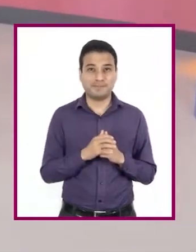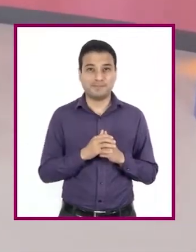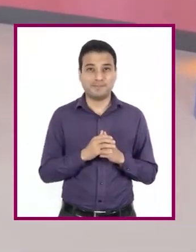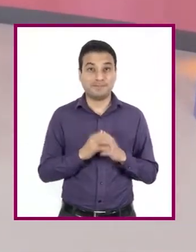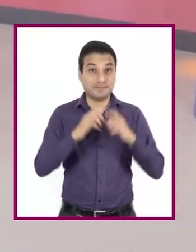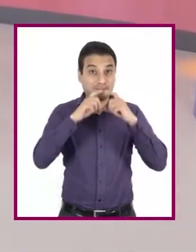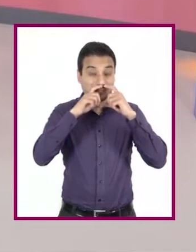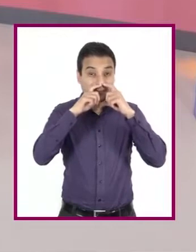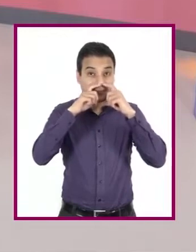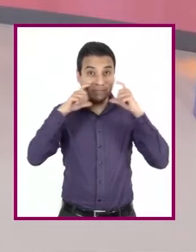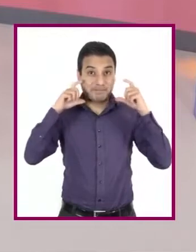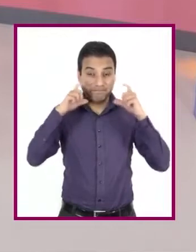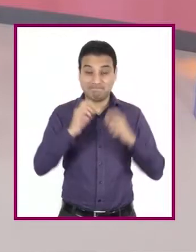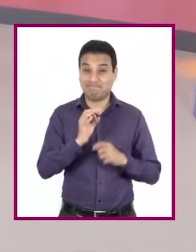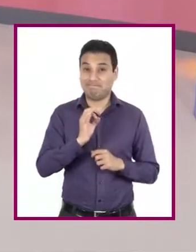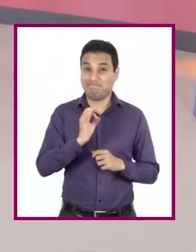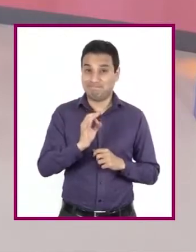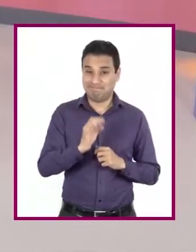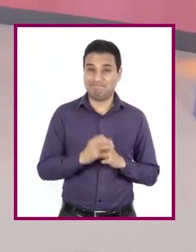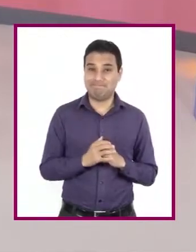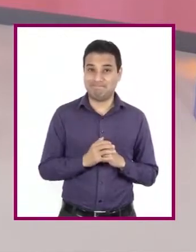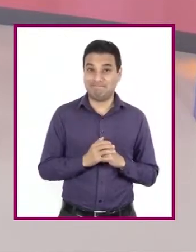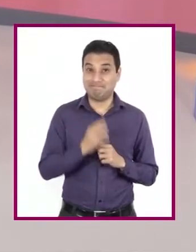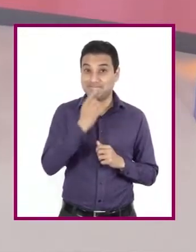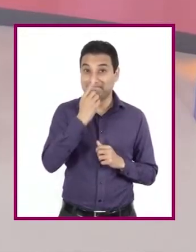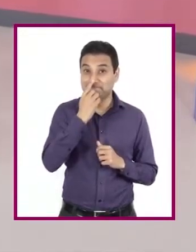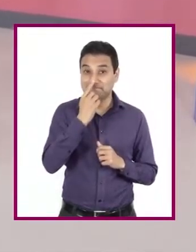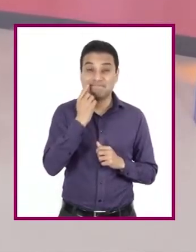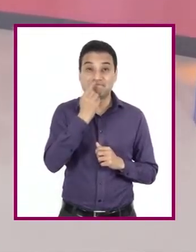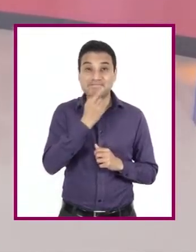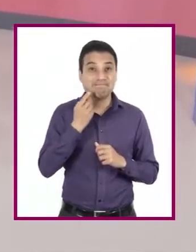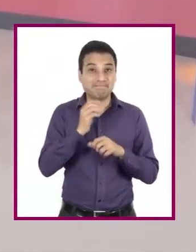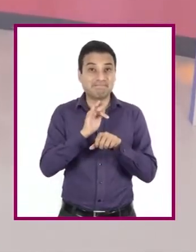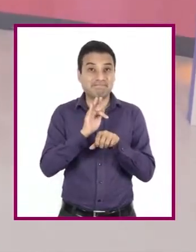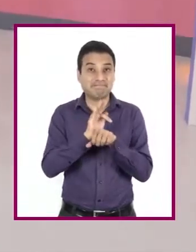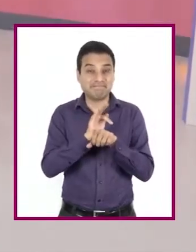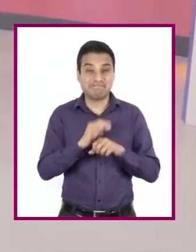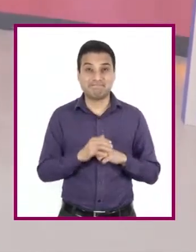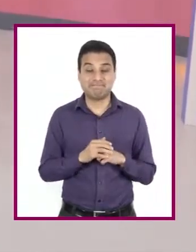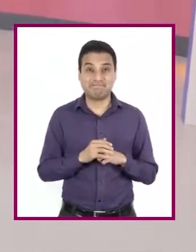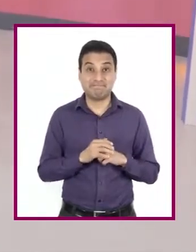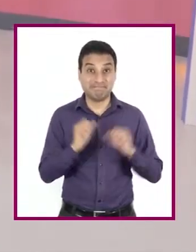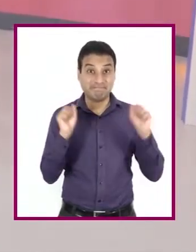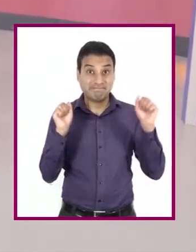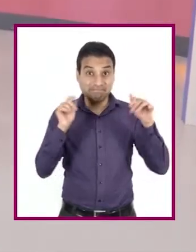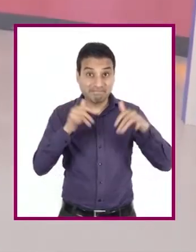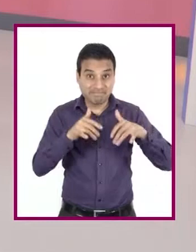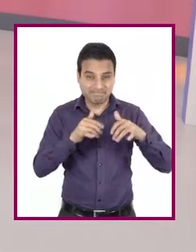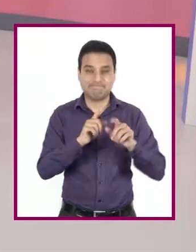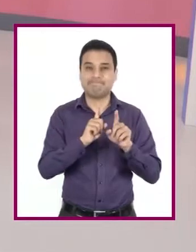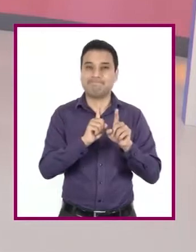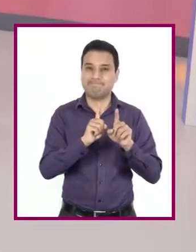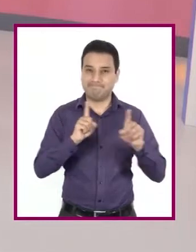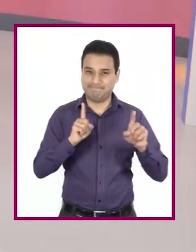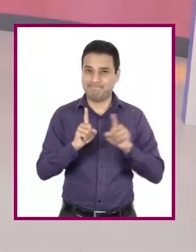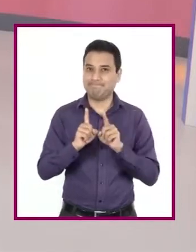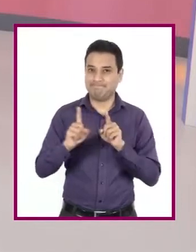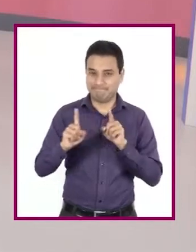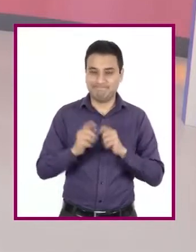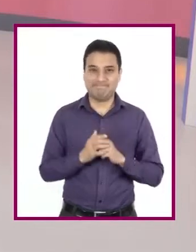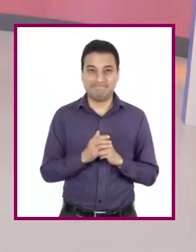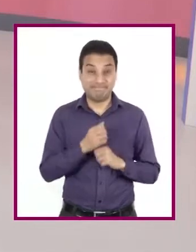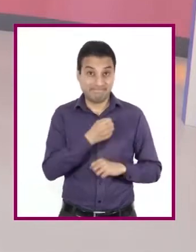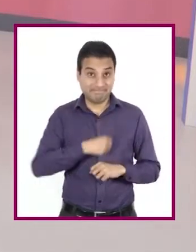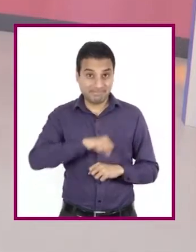usando el cubrebocas adecuadamente, de forma que proteja nariz y boca. Y aunque nos reunamos, mantengamos la sana distancia. La